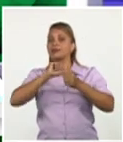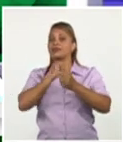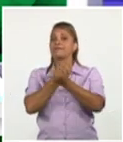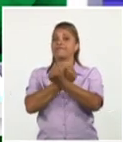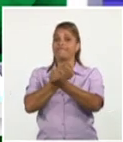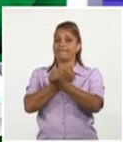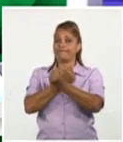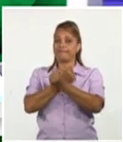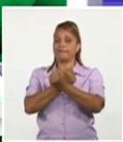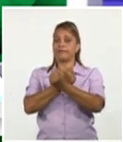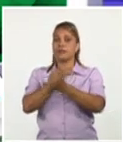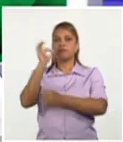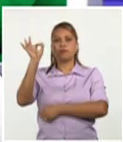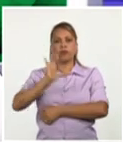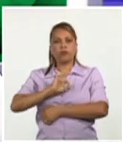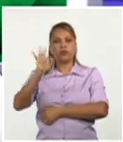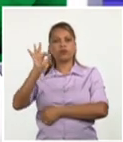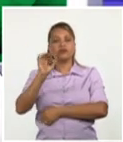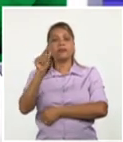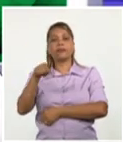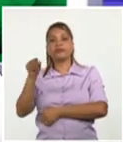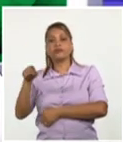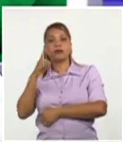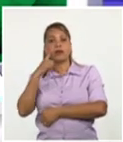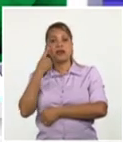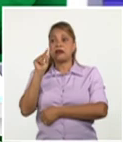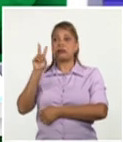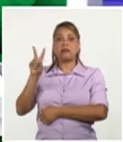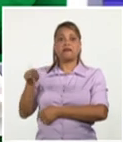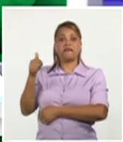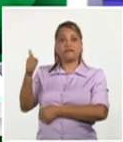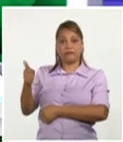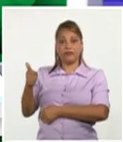el porciento de asintomáticos, ayer el